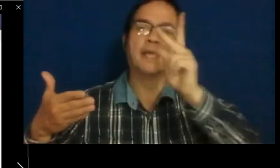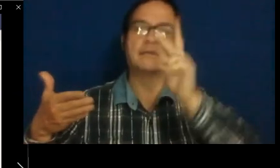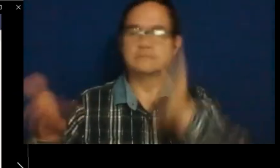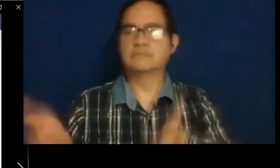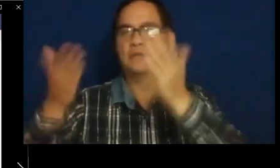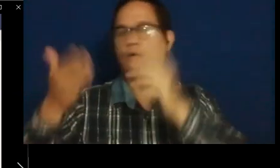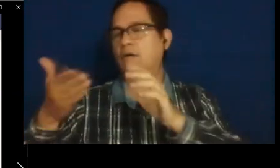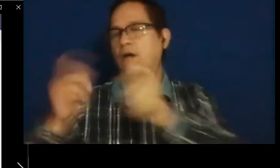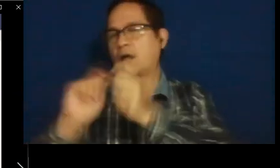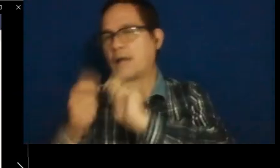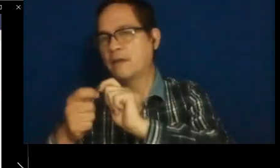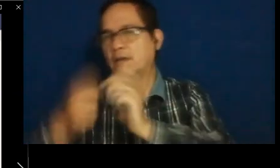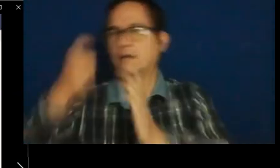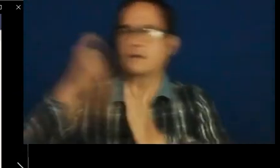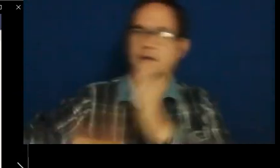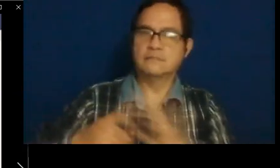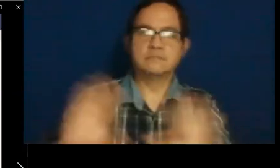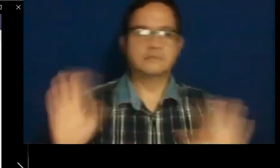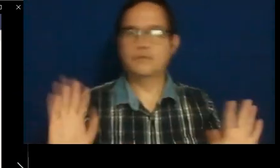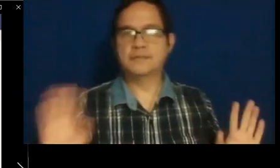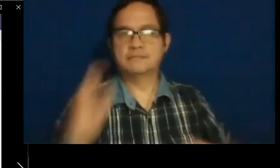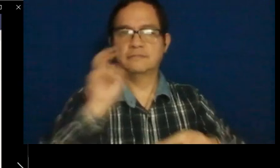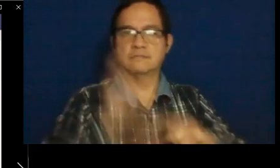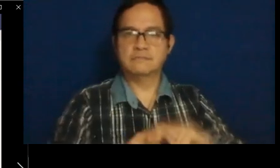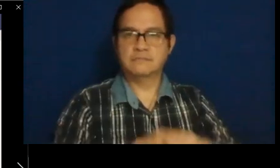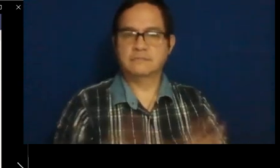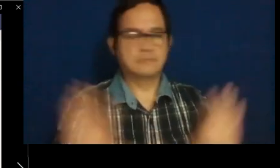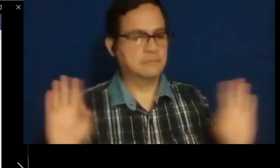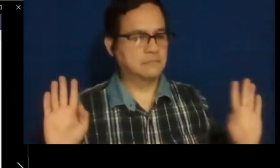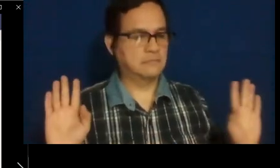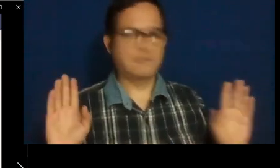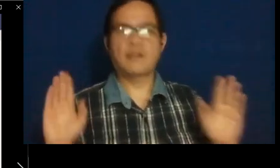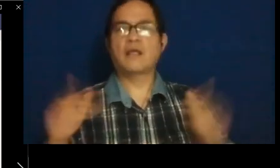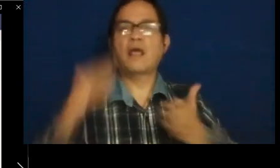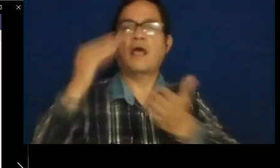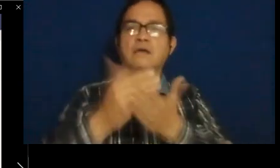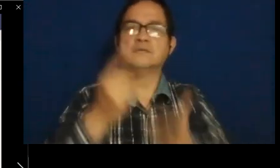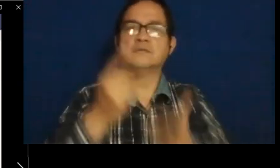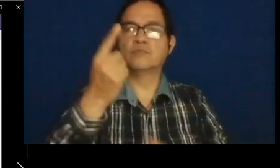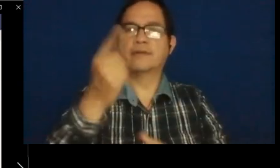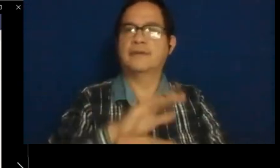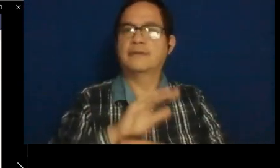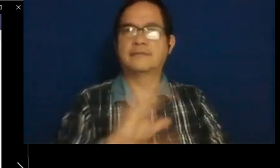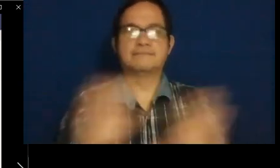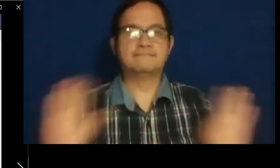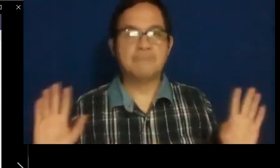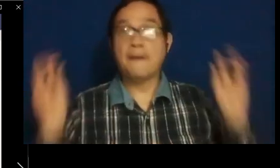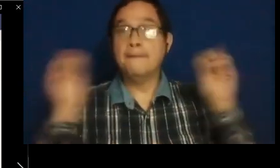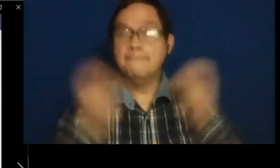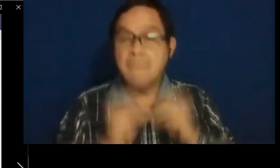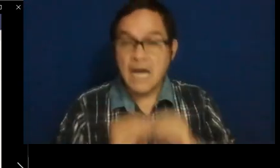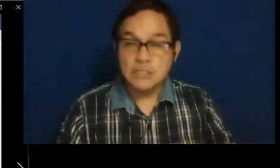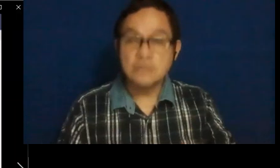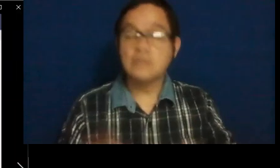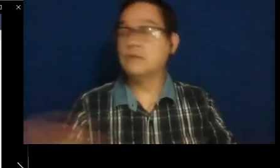o quítale esto, o cámbiale esto, tal cosa. Me puedo comprometer contigo, o sea, soy de ustedes hasta la 1, hasta ahí me puedo comprometer, ¿les